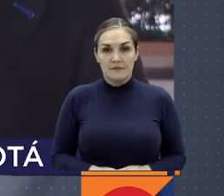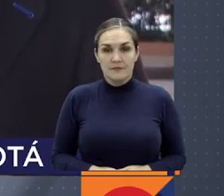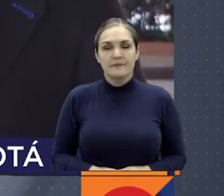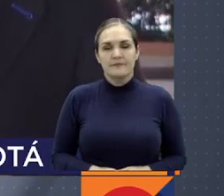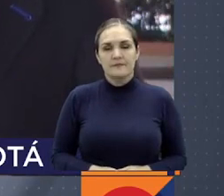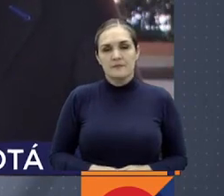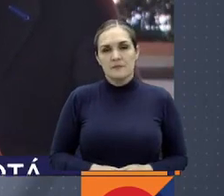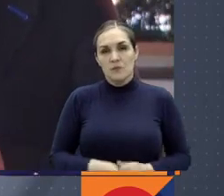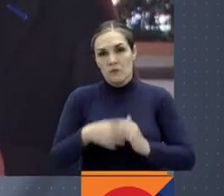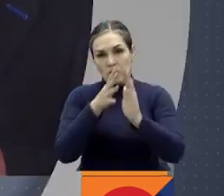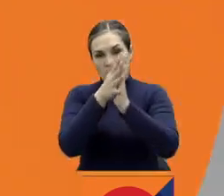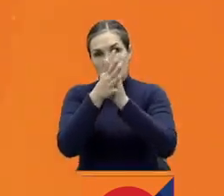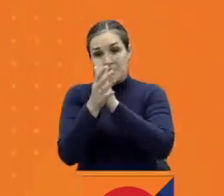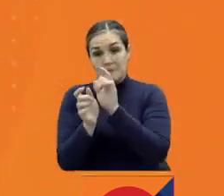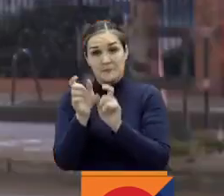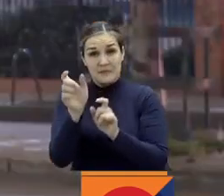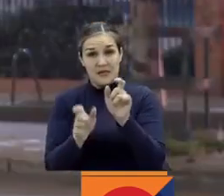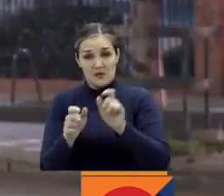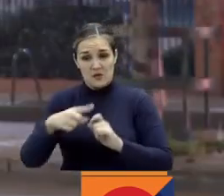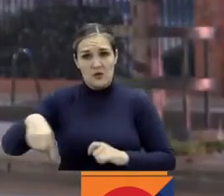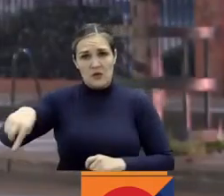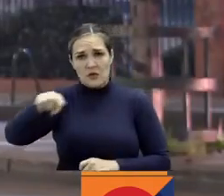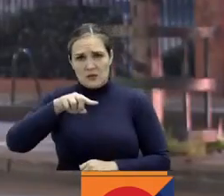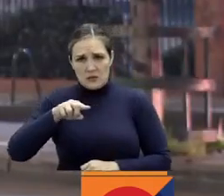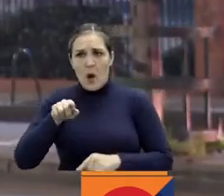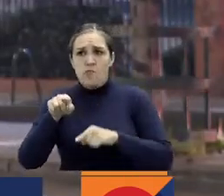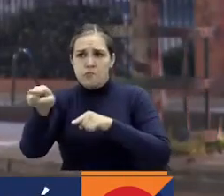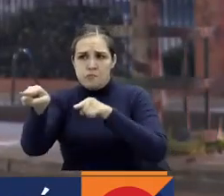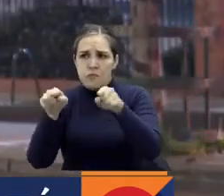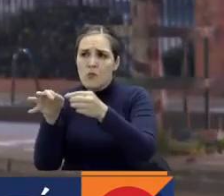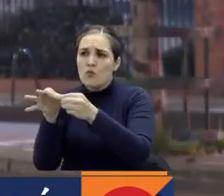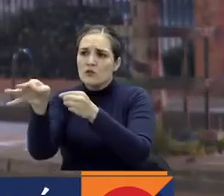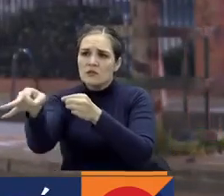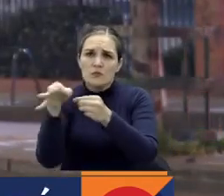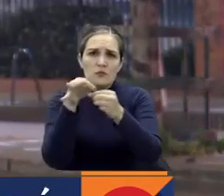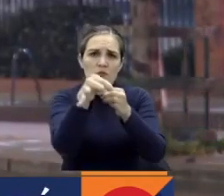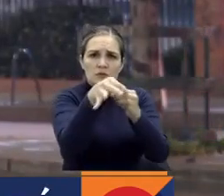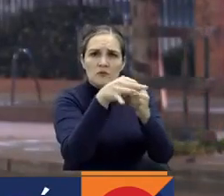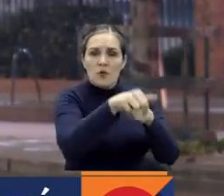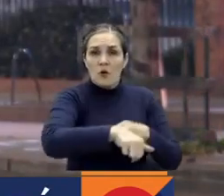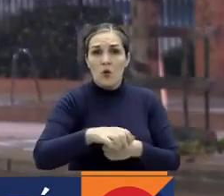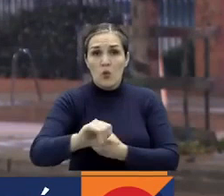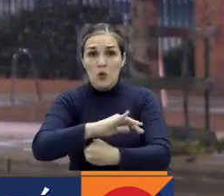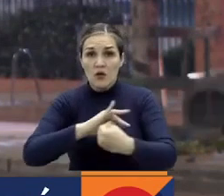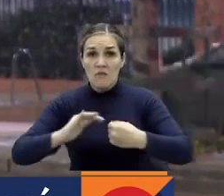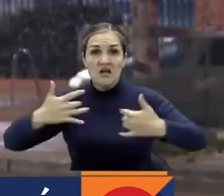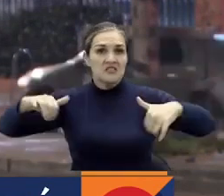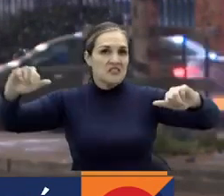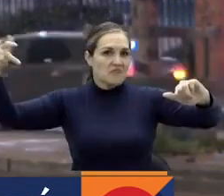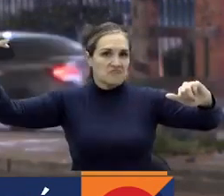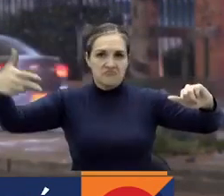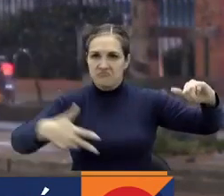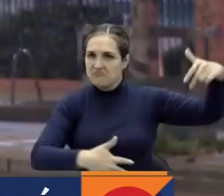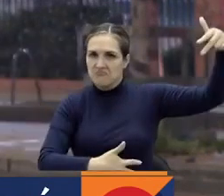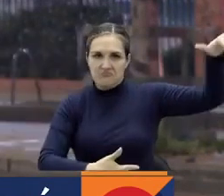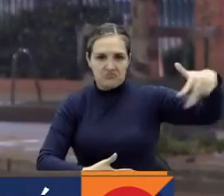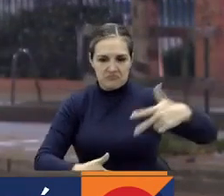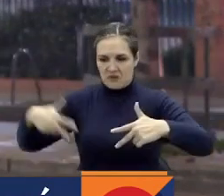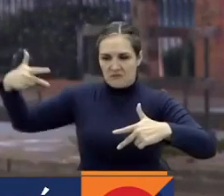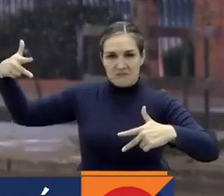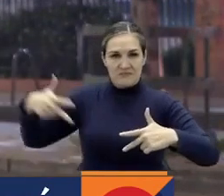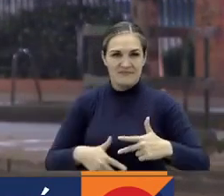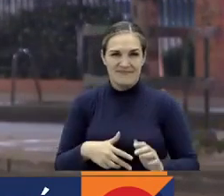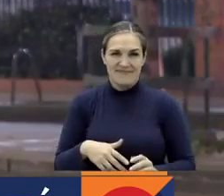Damaris, pues varias personas que están en diferentes municipios del departamento de Cundinamarca ya comenzaron a hacer su plan retorno, no quieren de